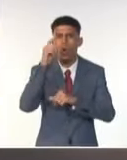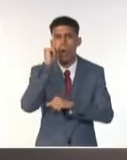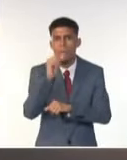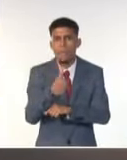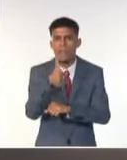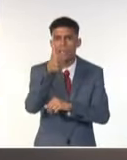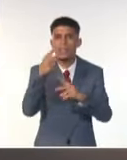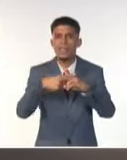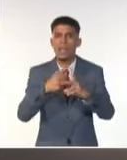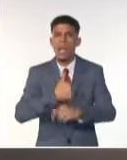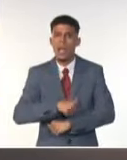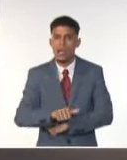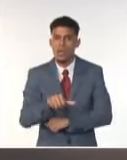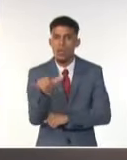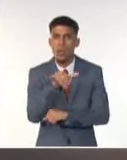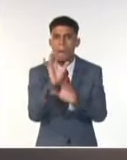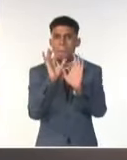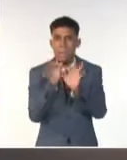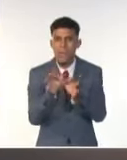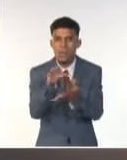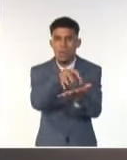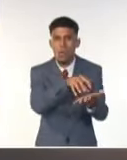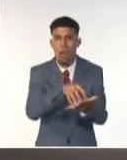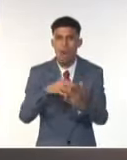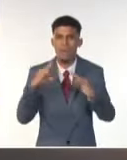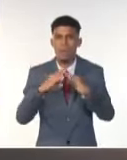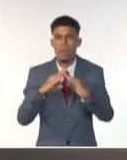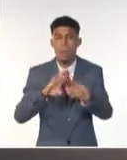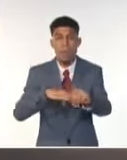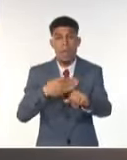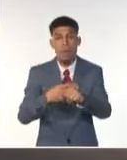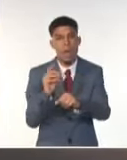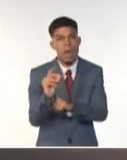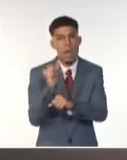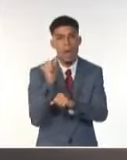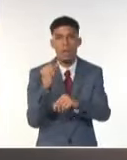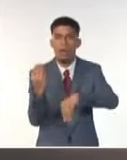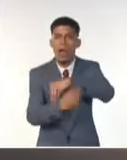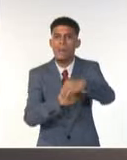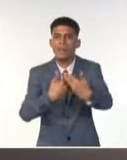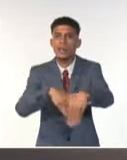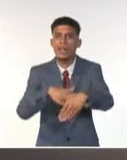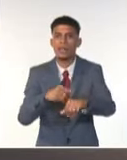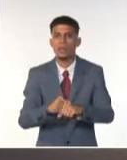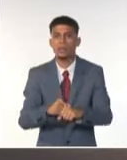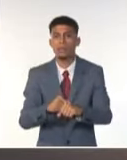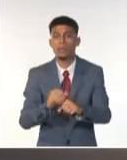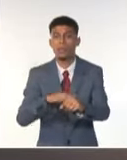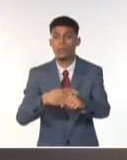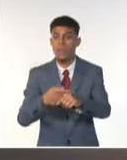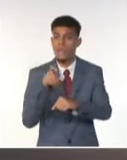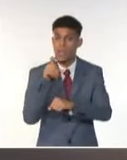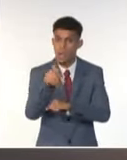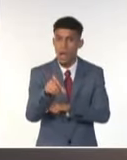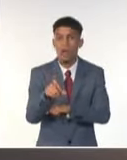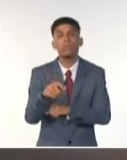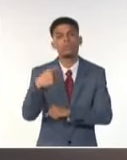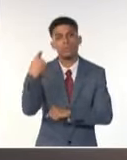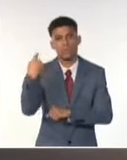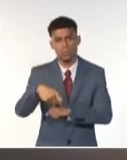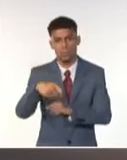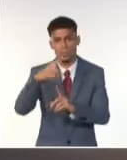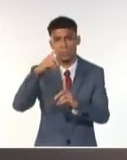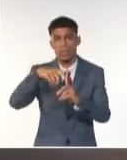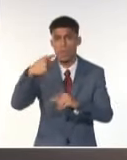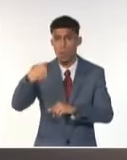Cheney. Y por supuesto le cambiaron la dirección al segundo asunto, que fue demandado en tribunales y quedó resuelto por aquello de que el que